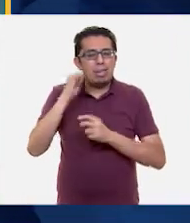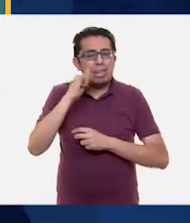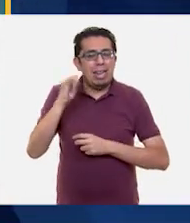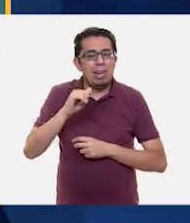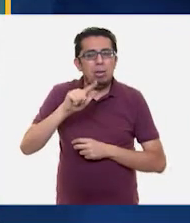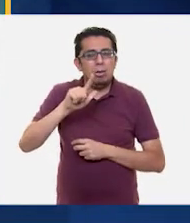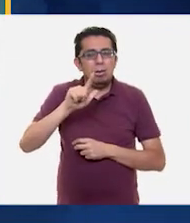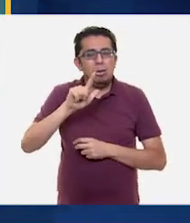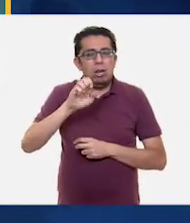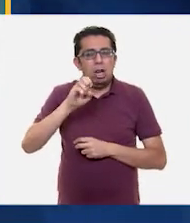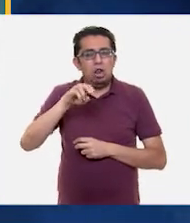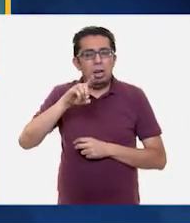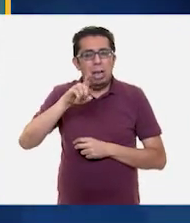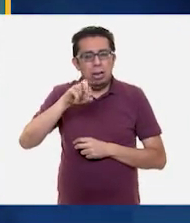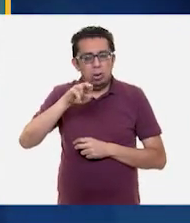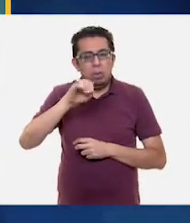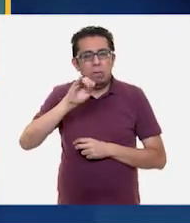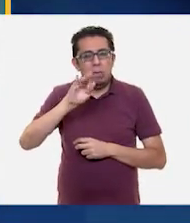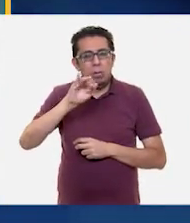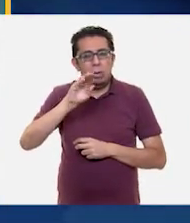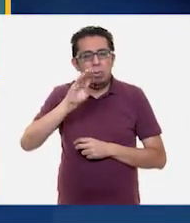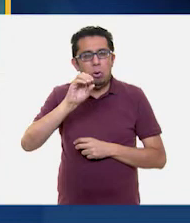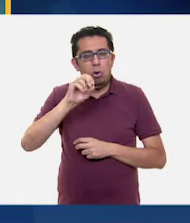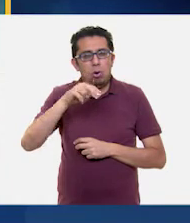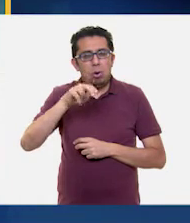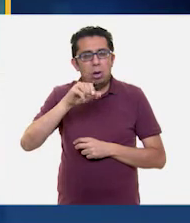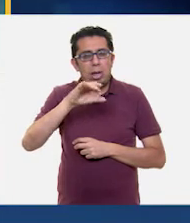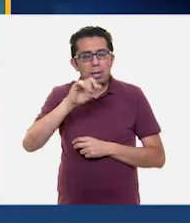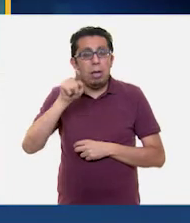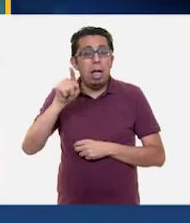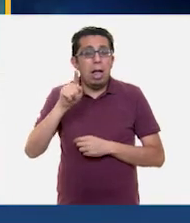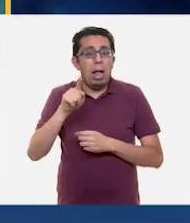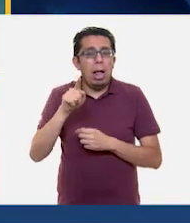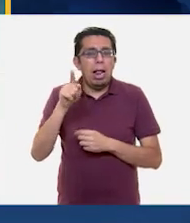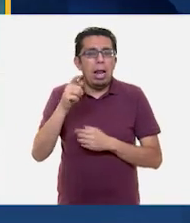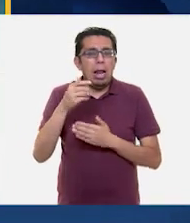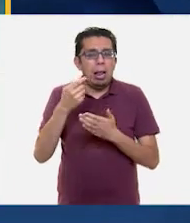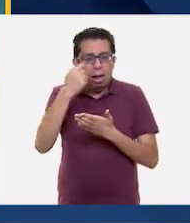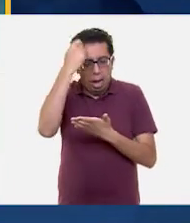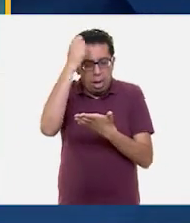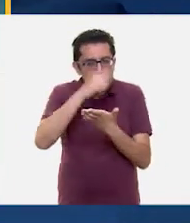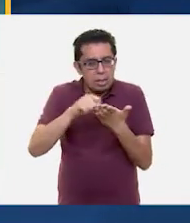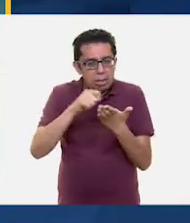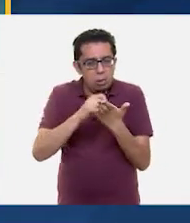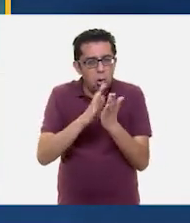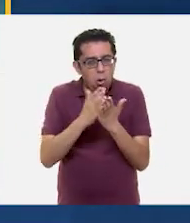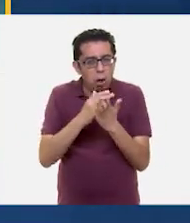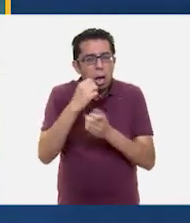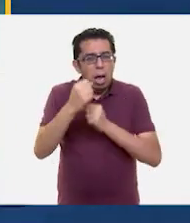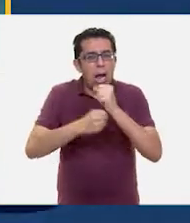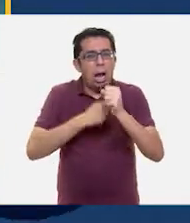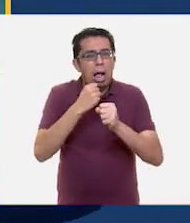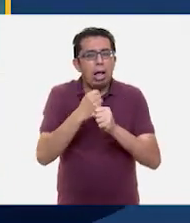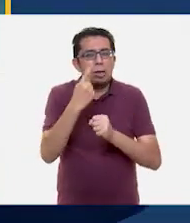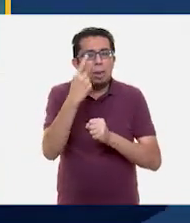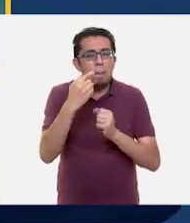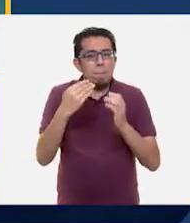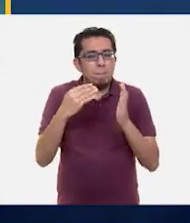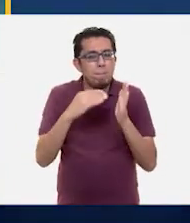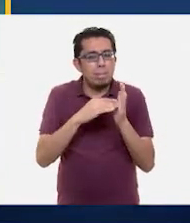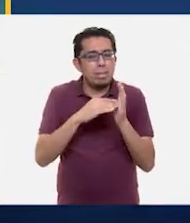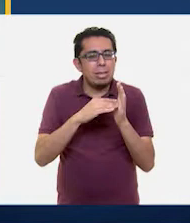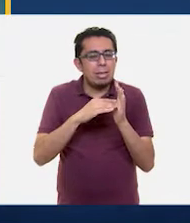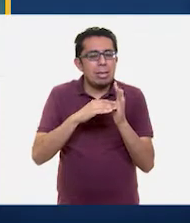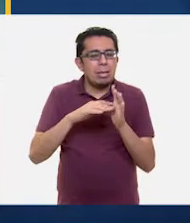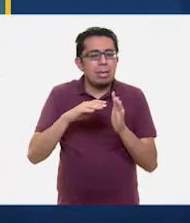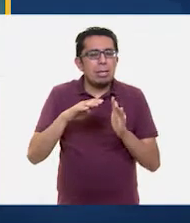llamado también Fibonacci, en su libro El libro de Abaco, en el año de 1202. ¡Ya